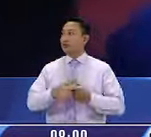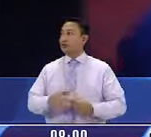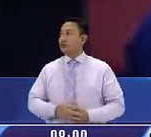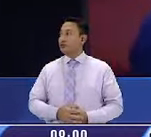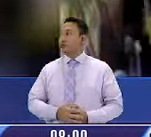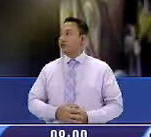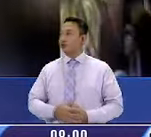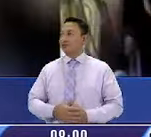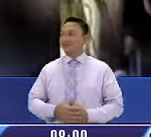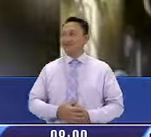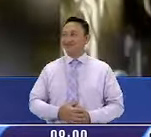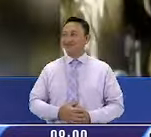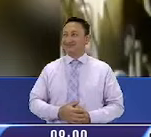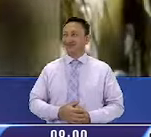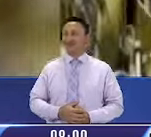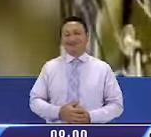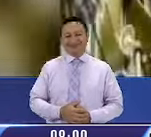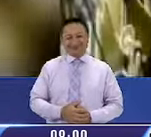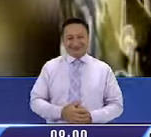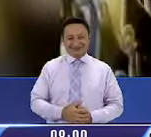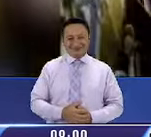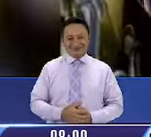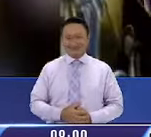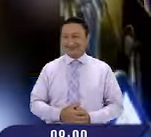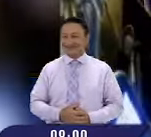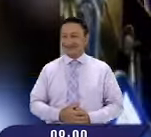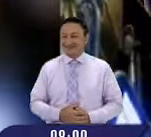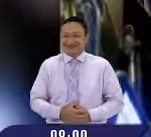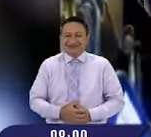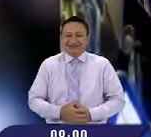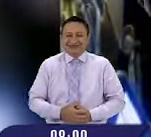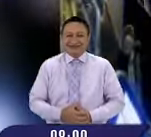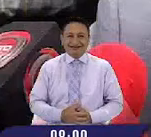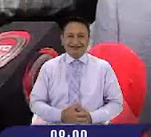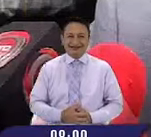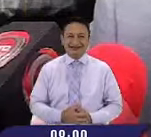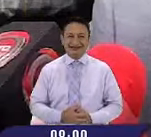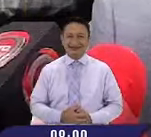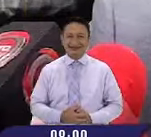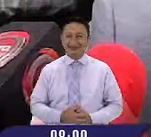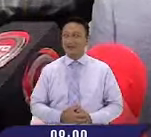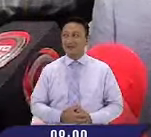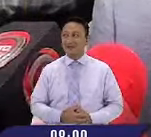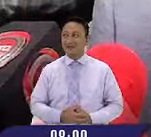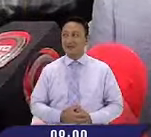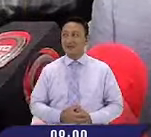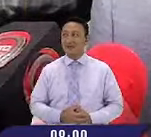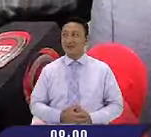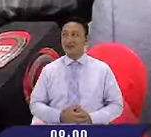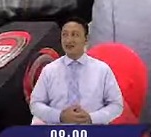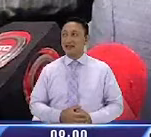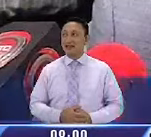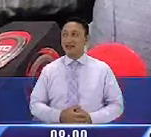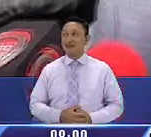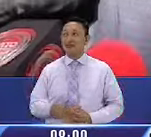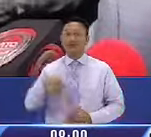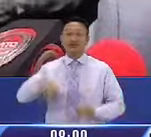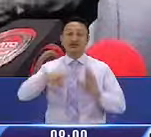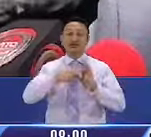de operativos conjuntos. El 16 y 17 estaremos tomando esta